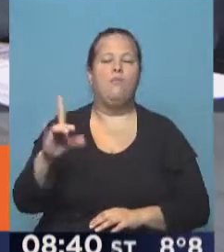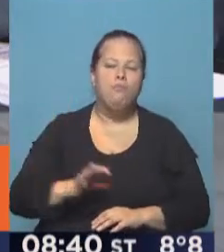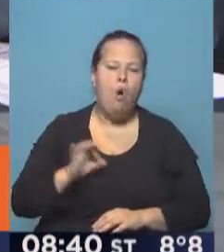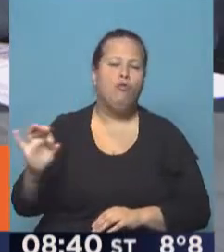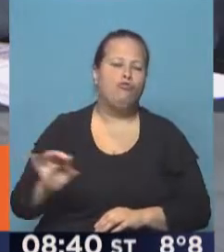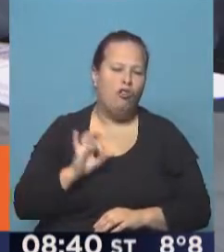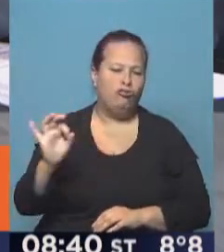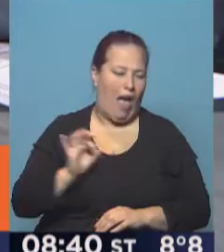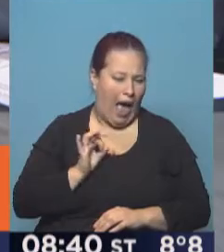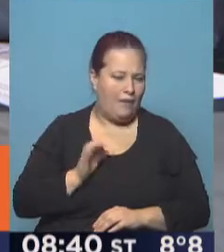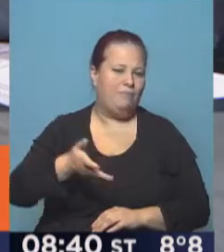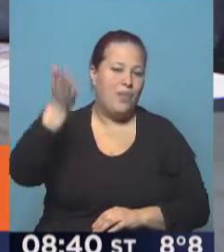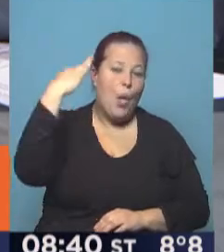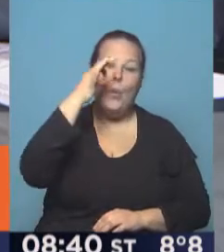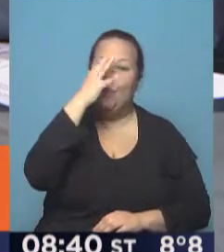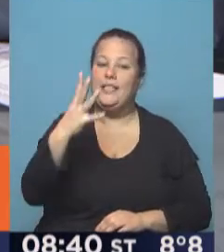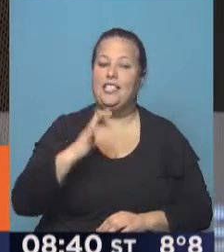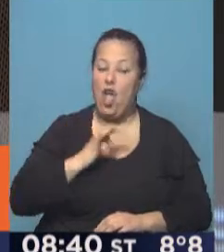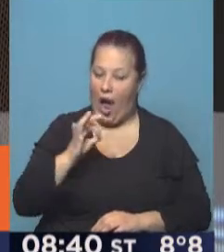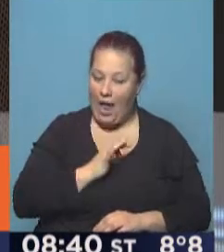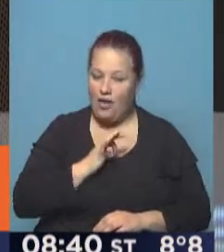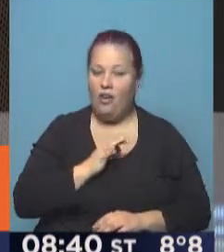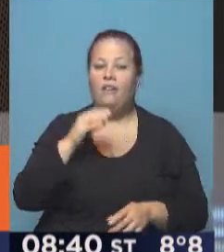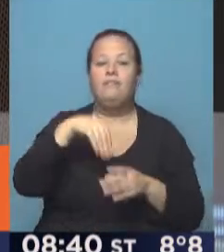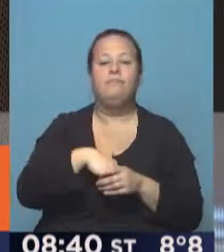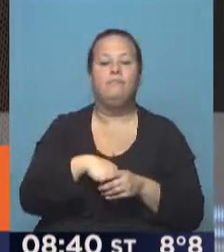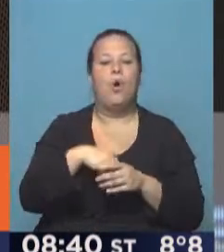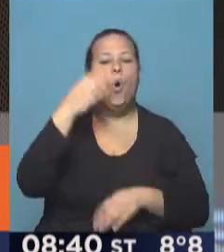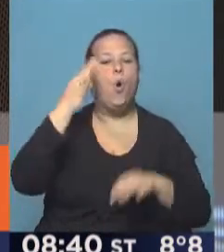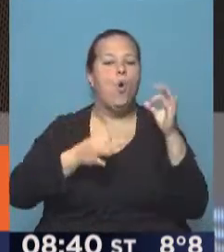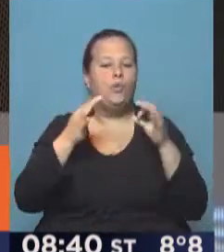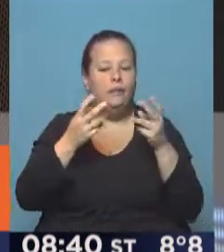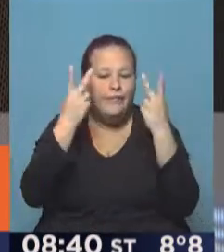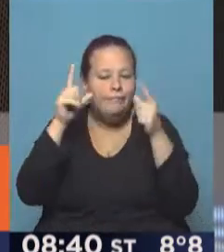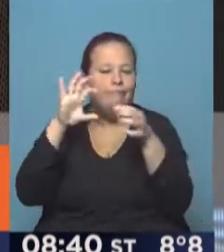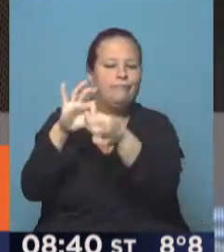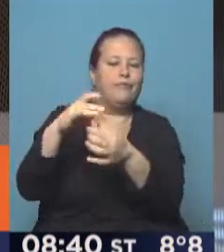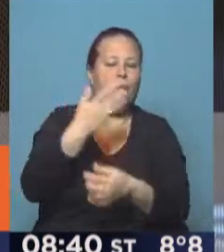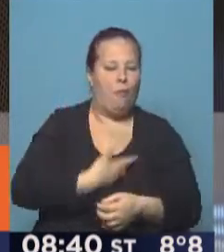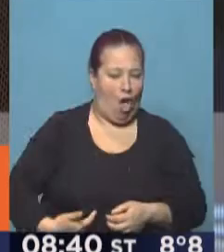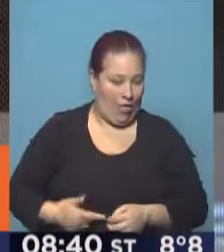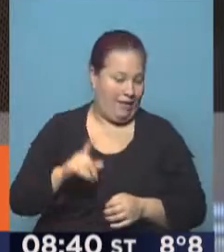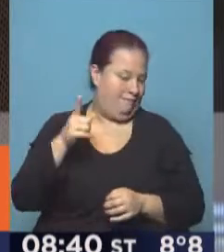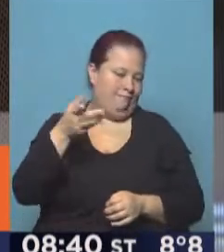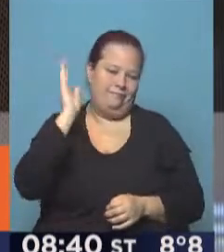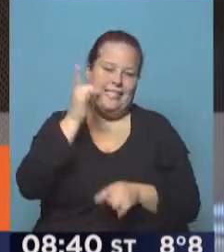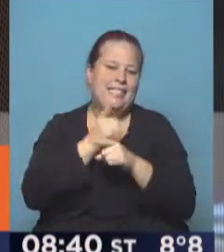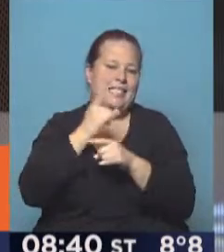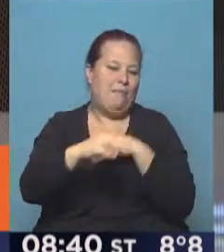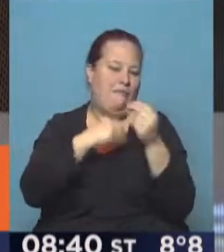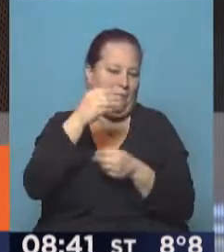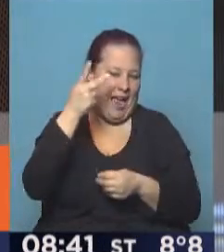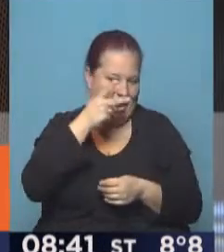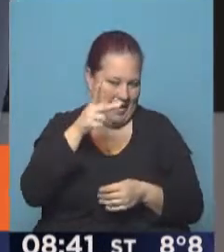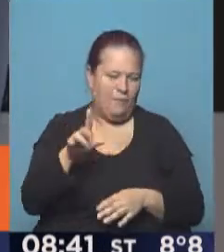años, en realidad desde hace 25 años, funciona una justicia obediente al poder. Rafael, que ha sido ejercido siempre por la familia